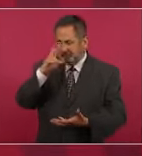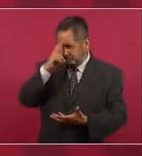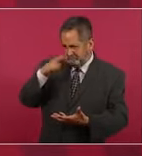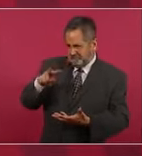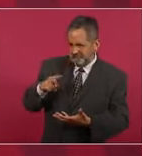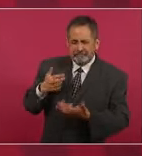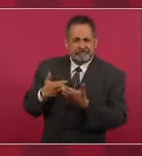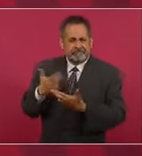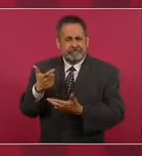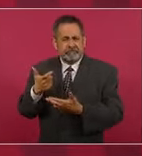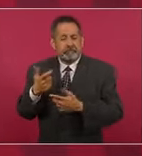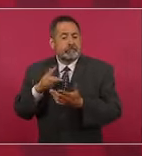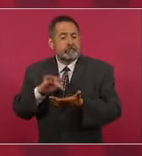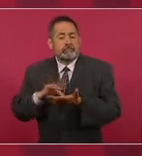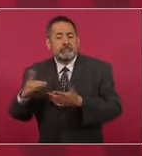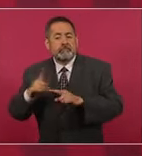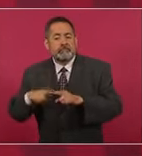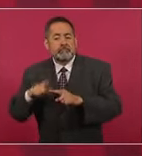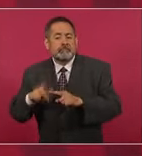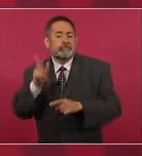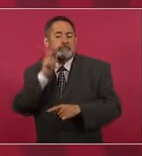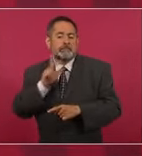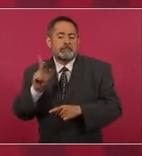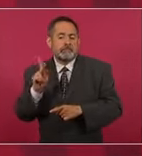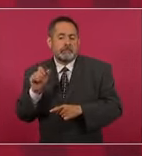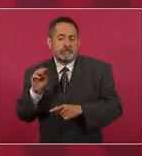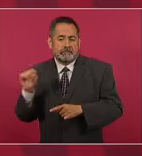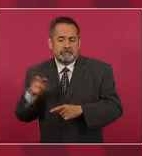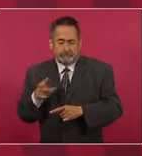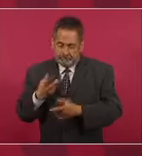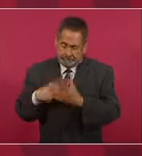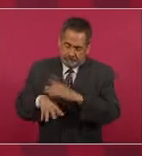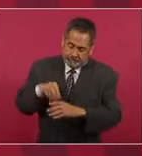México con los ingresos del petróleo?